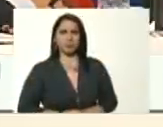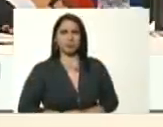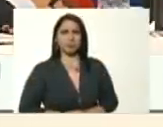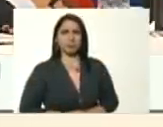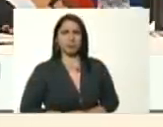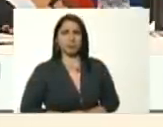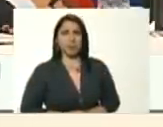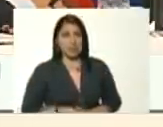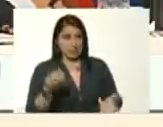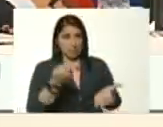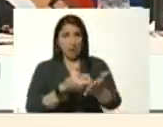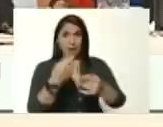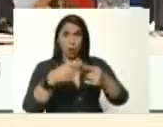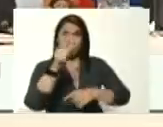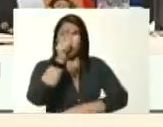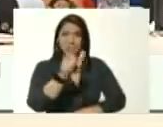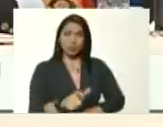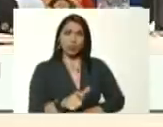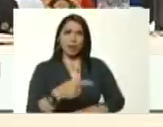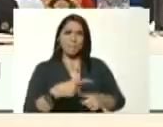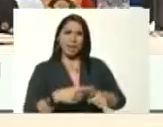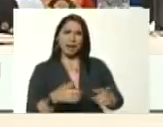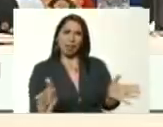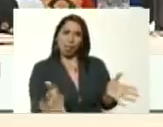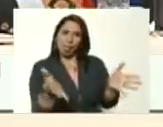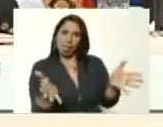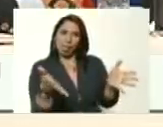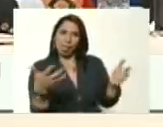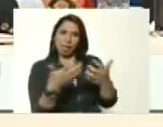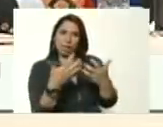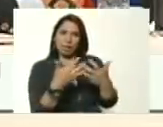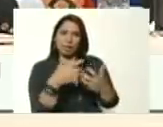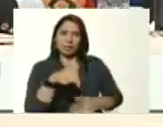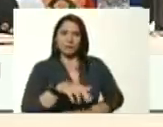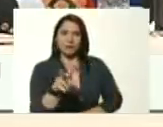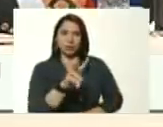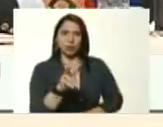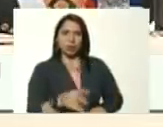pagan para propiciar una guerra civil en venezuela